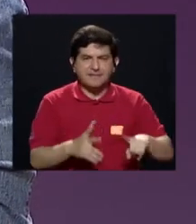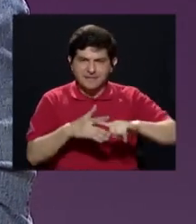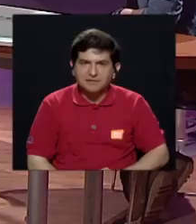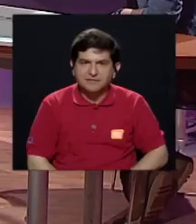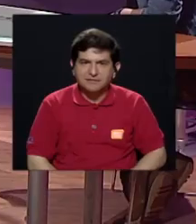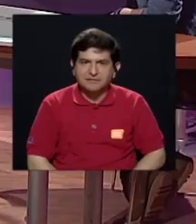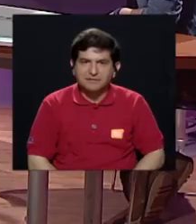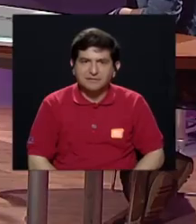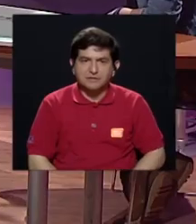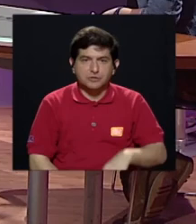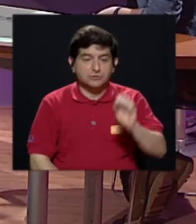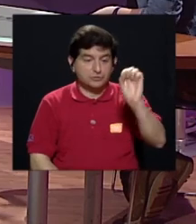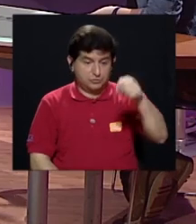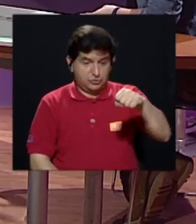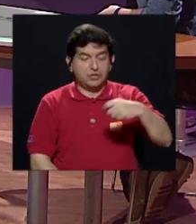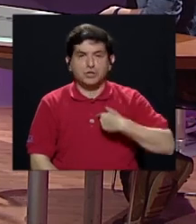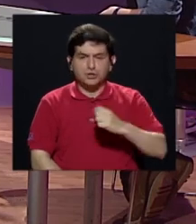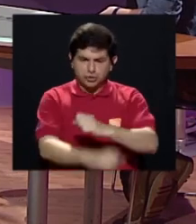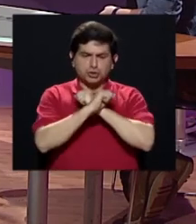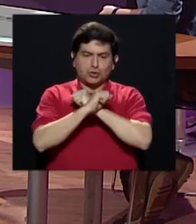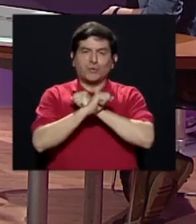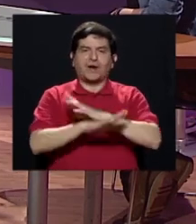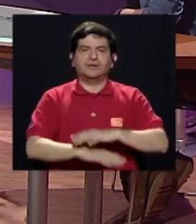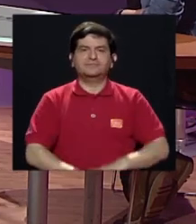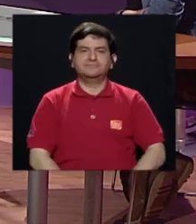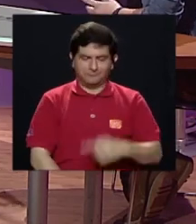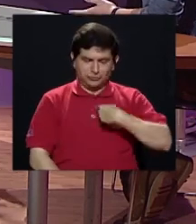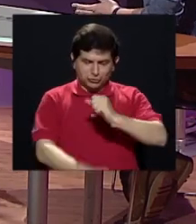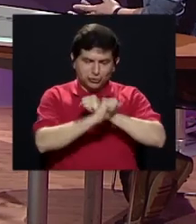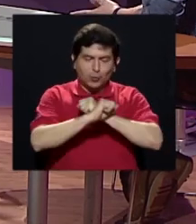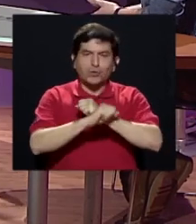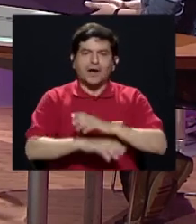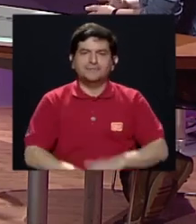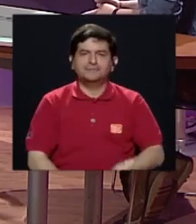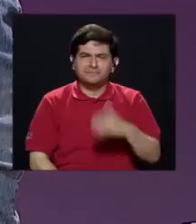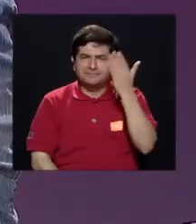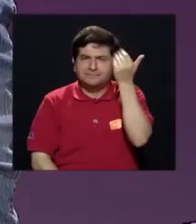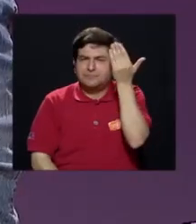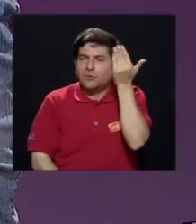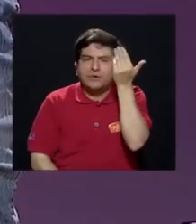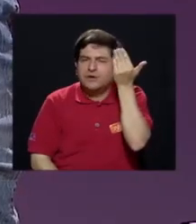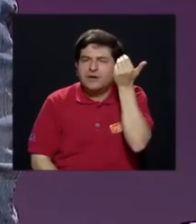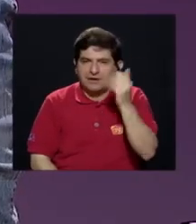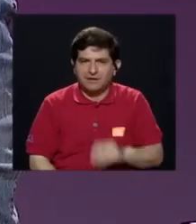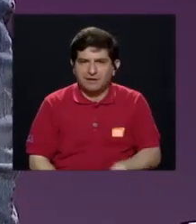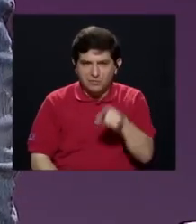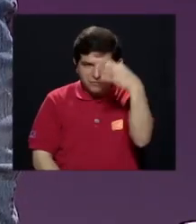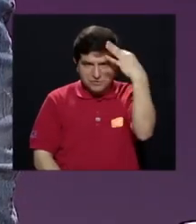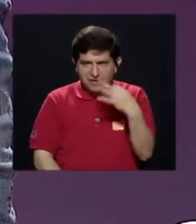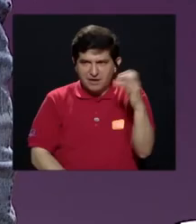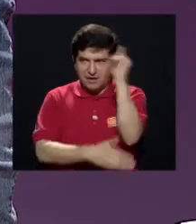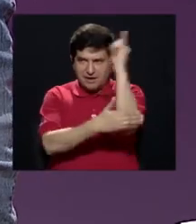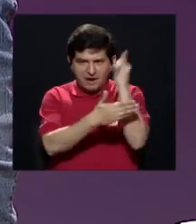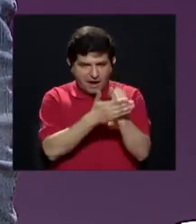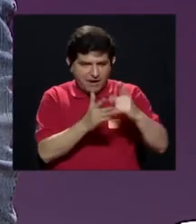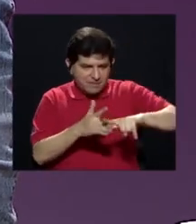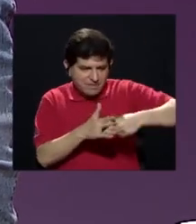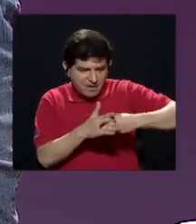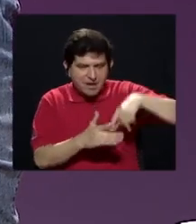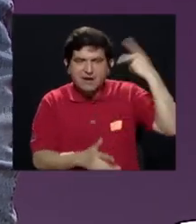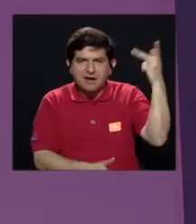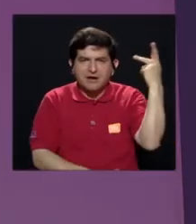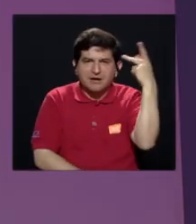política? Sí, yo estoy segura. ¿Están seguras? ¿Por qué creen ustedes que efectivamente entonces el arte es una herramienta